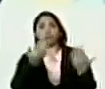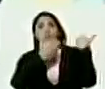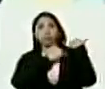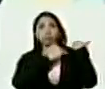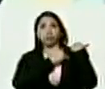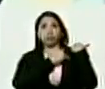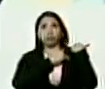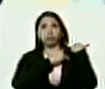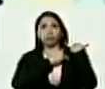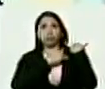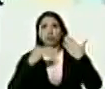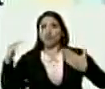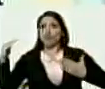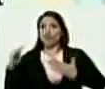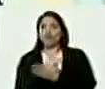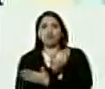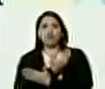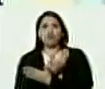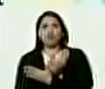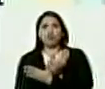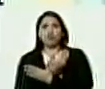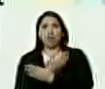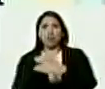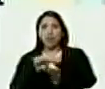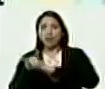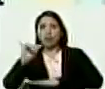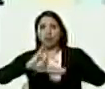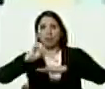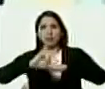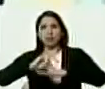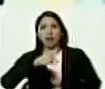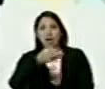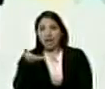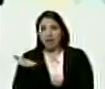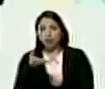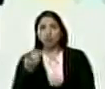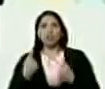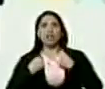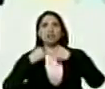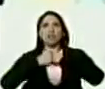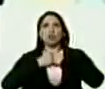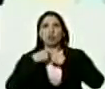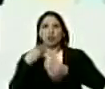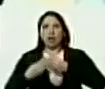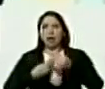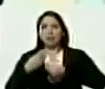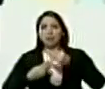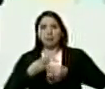execrar de su fila estos sacerdotes que se dedican